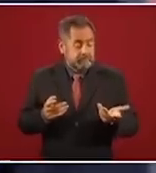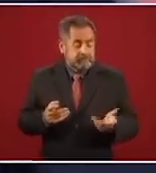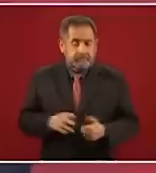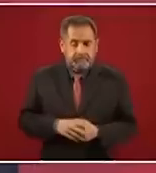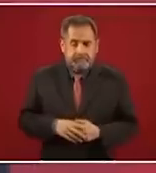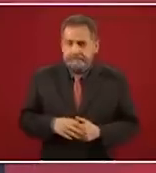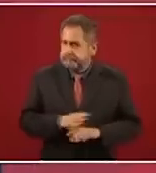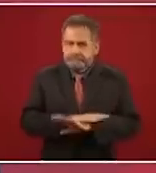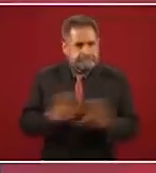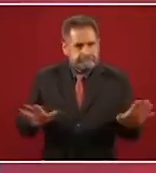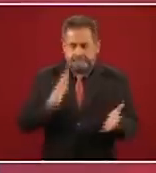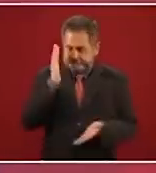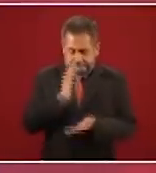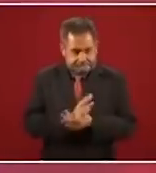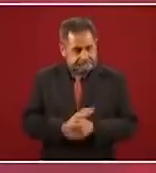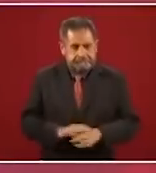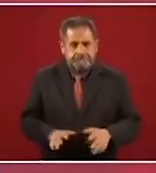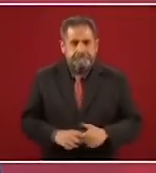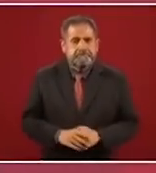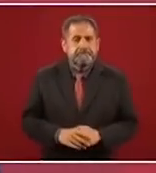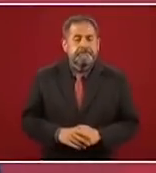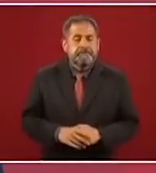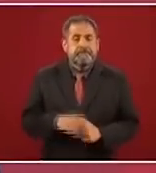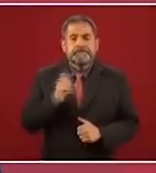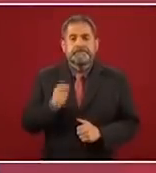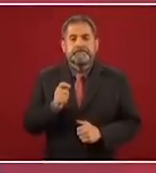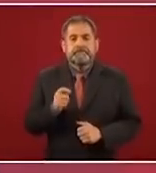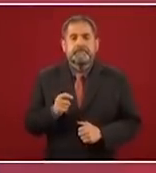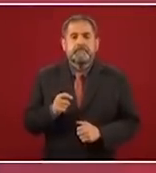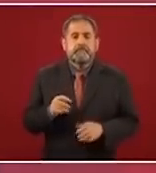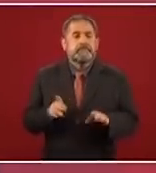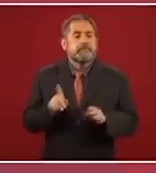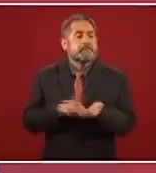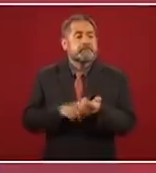Entonces, eso ya no. Entonces, cuidamos